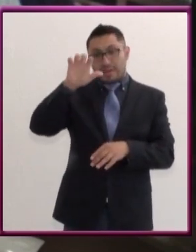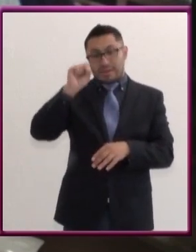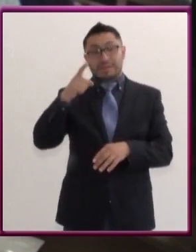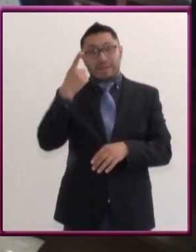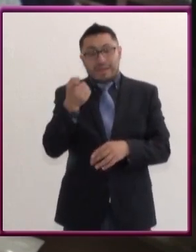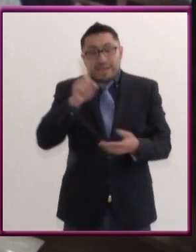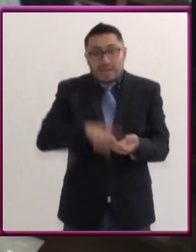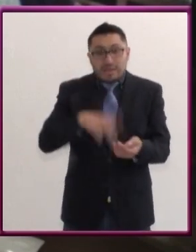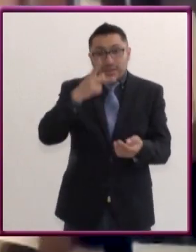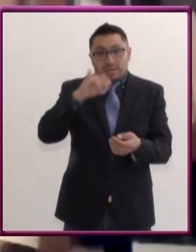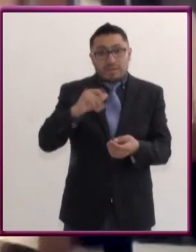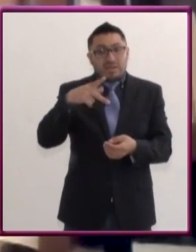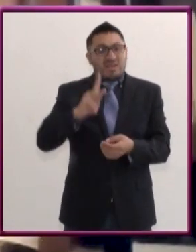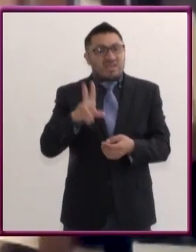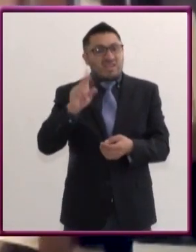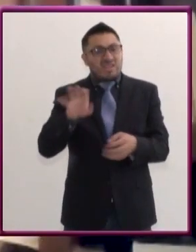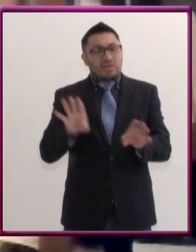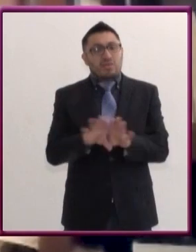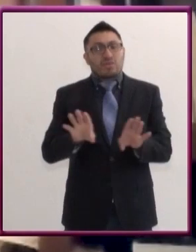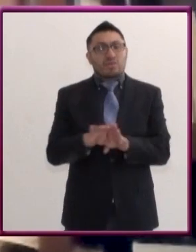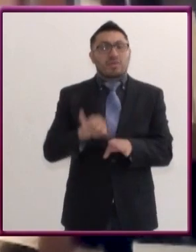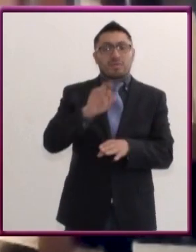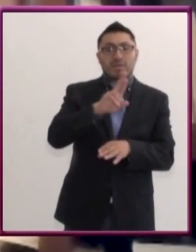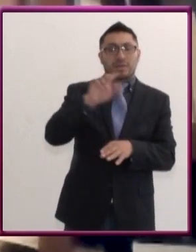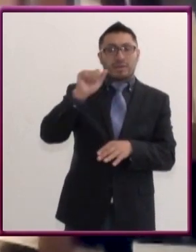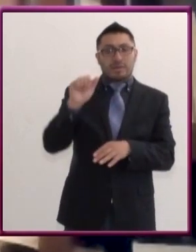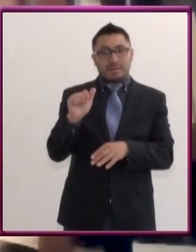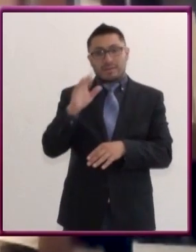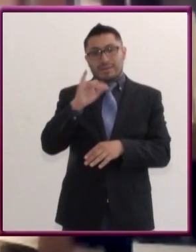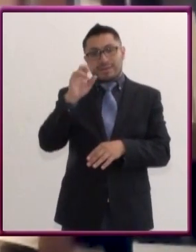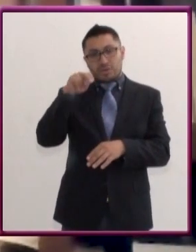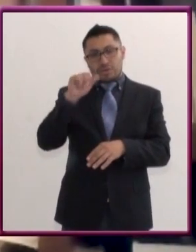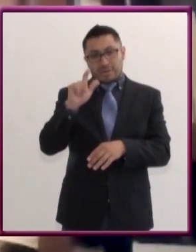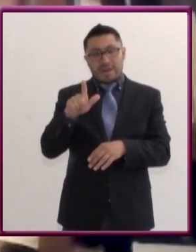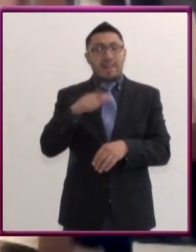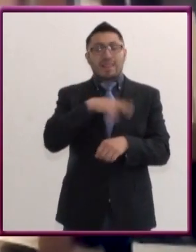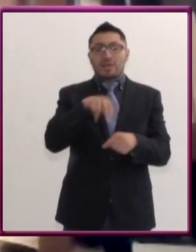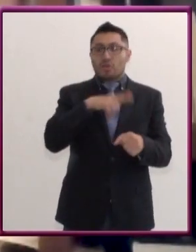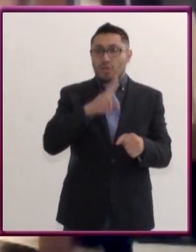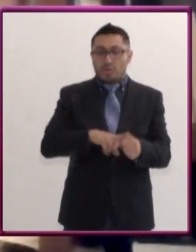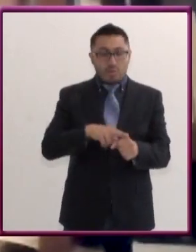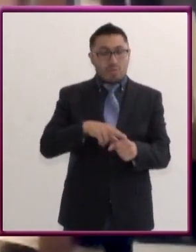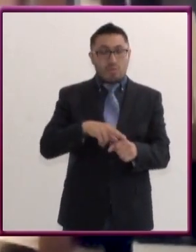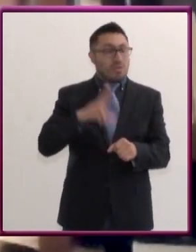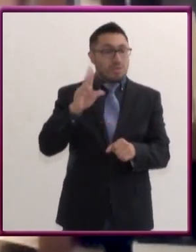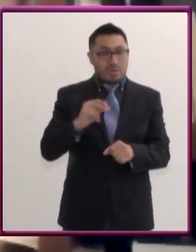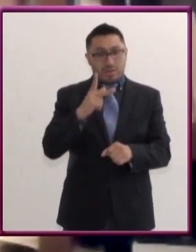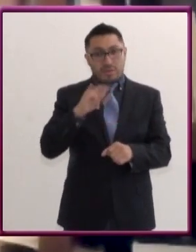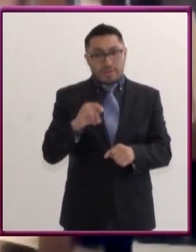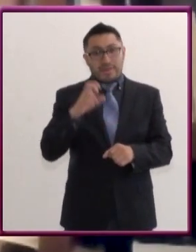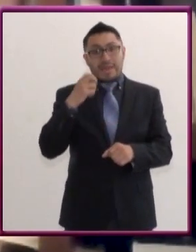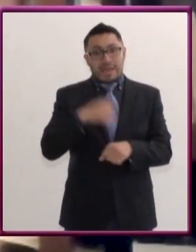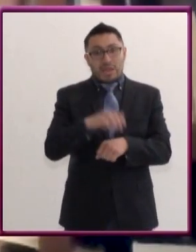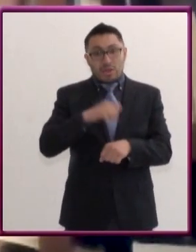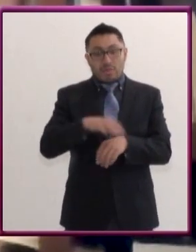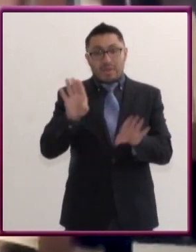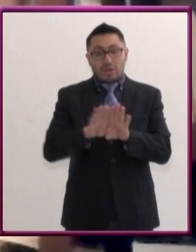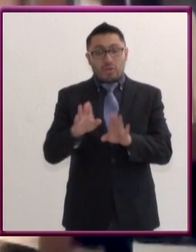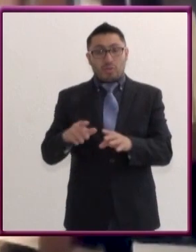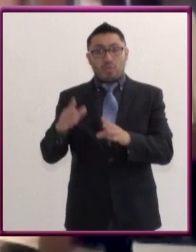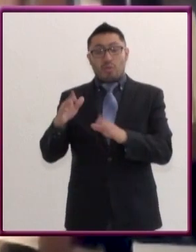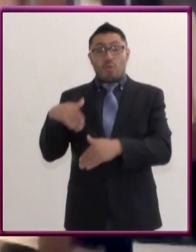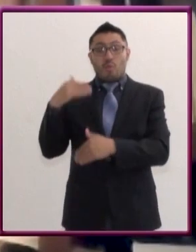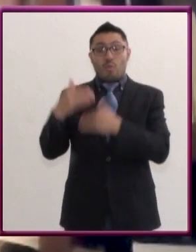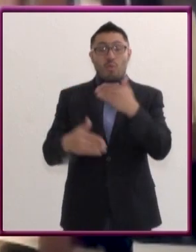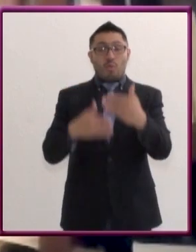donde entra pi. Pero no es un irracional común, pi. Es de lo que se llama un número